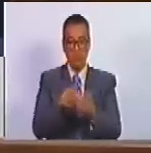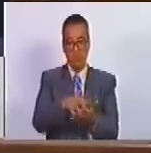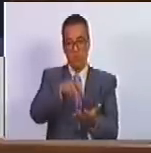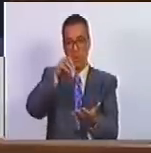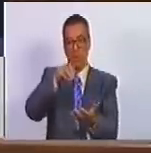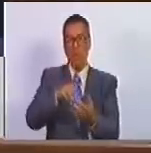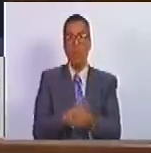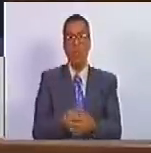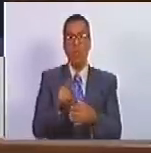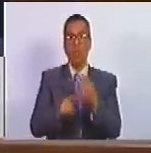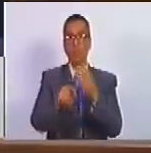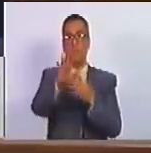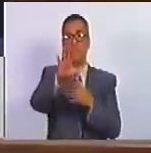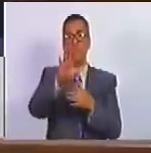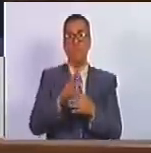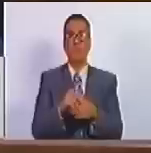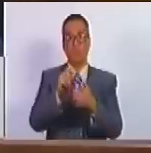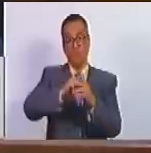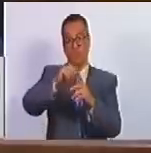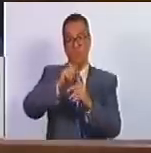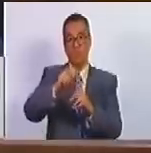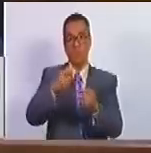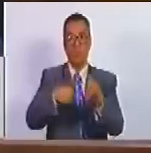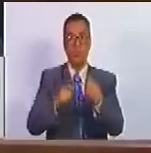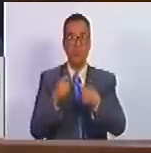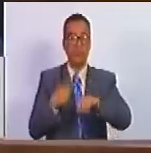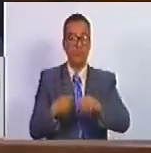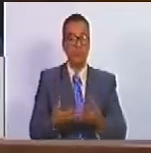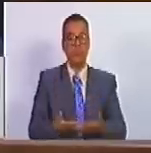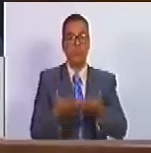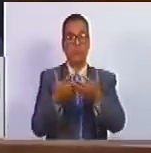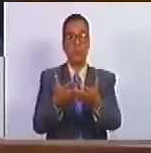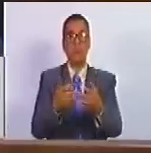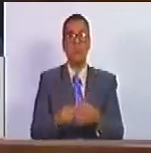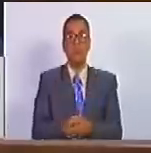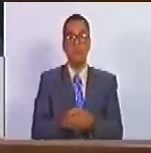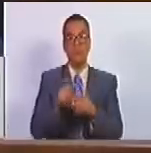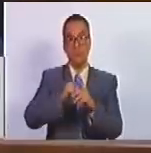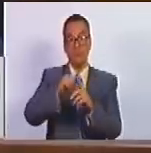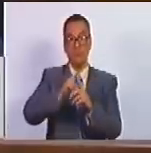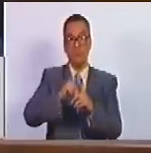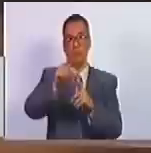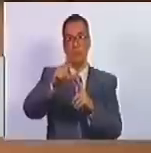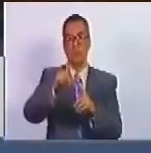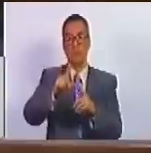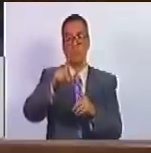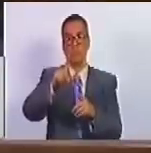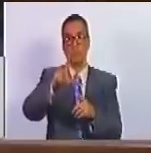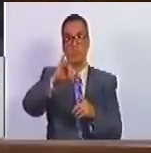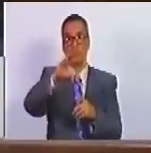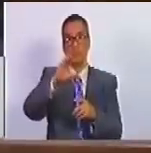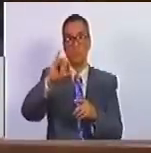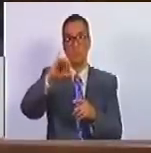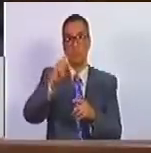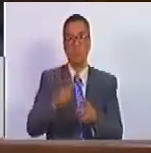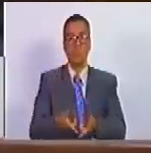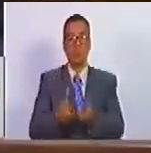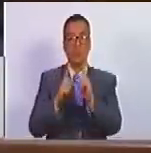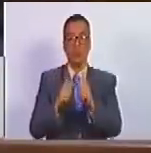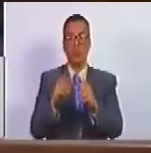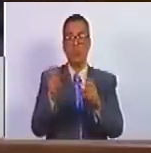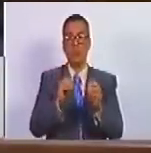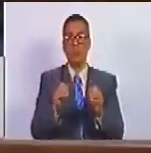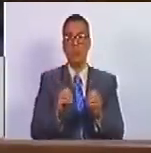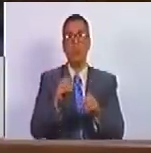digitalizado. 5. Tasa por trámite de otorgamiento. De licencias, permisos,